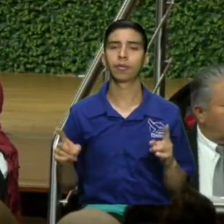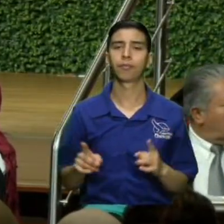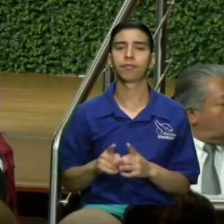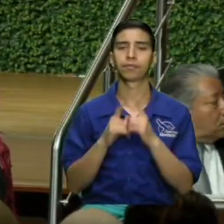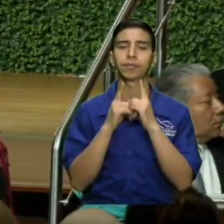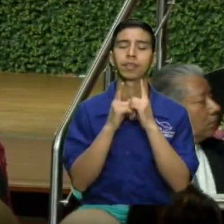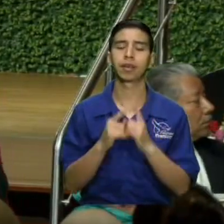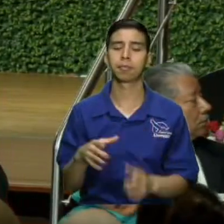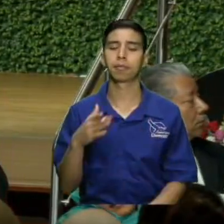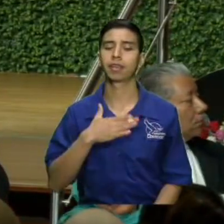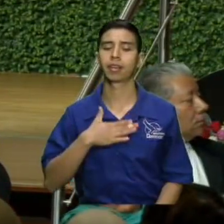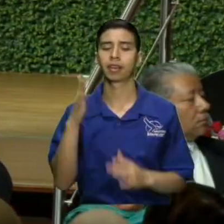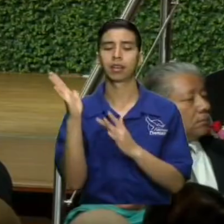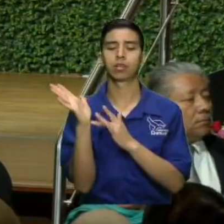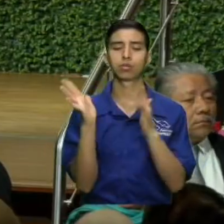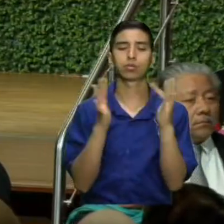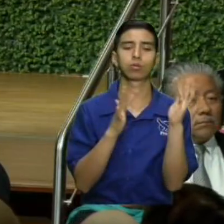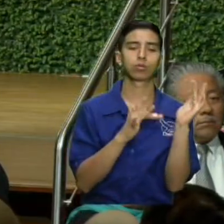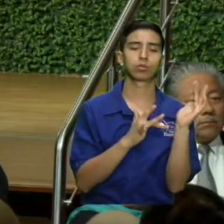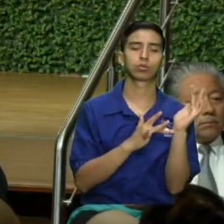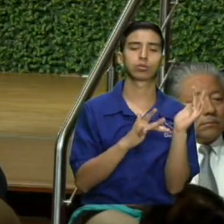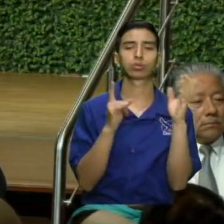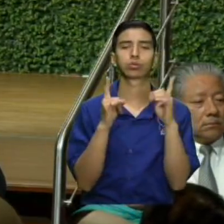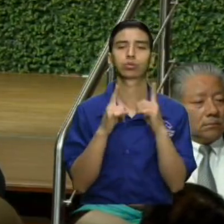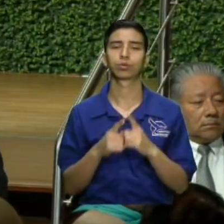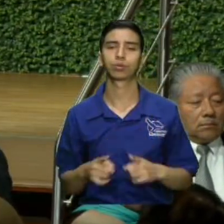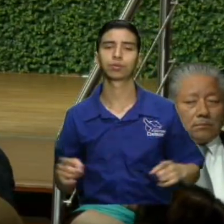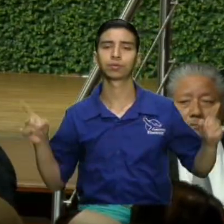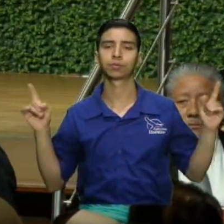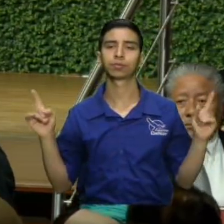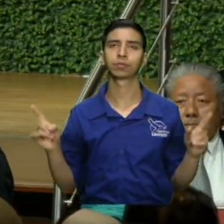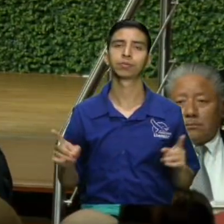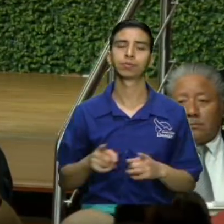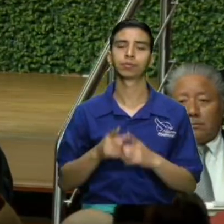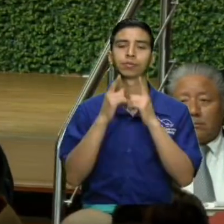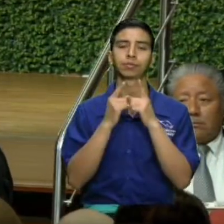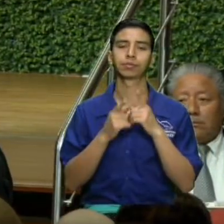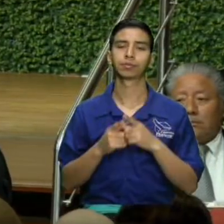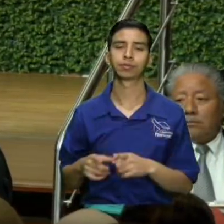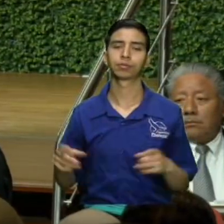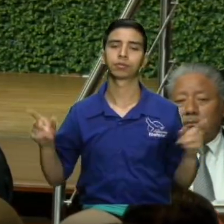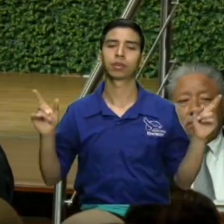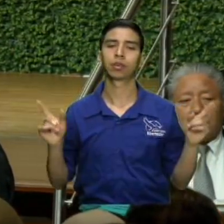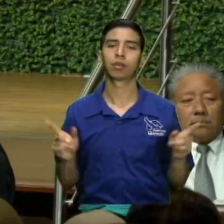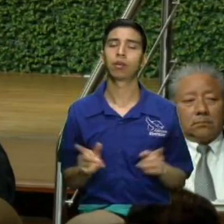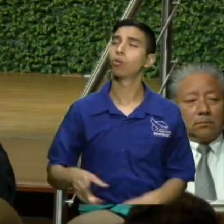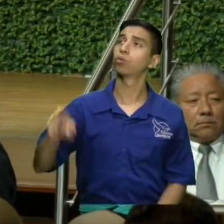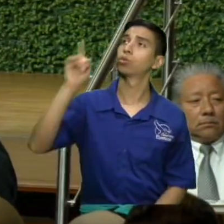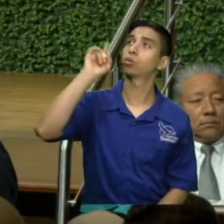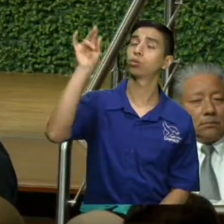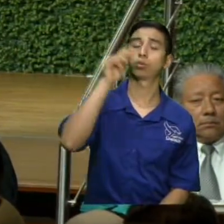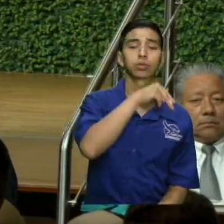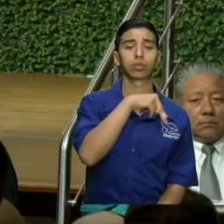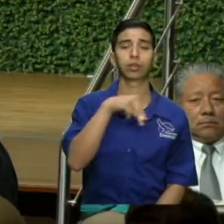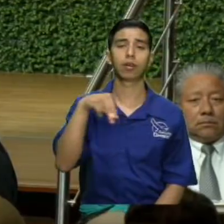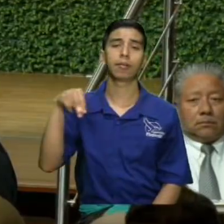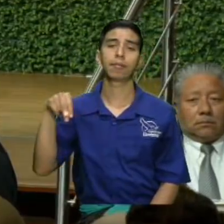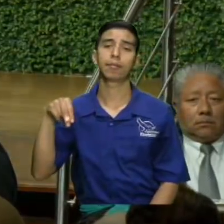Jesús, mi Jesús, nombre más bendito.